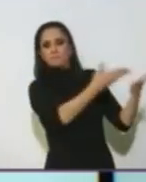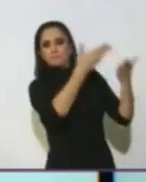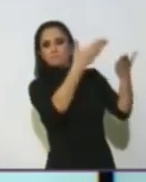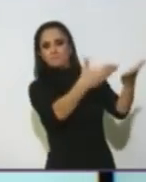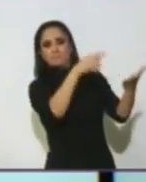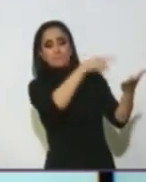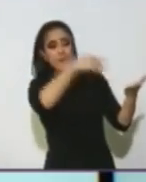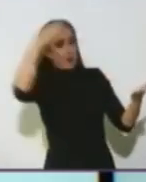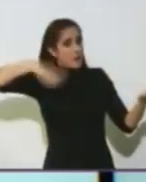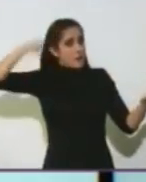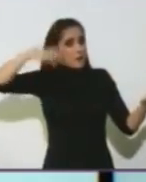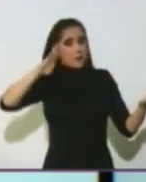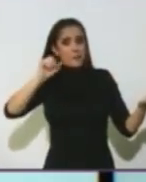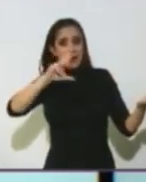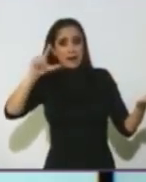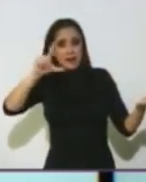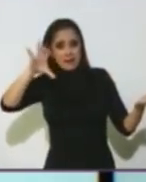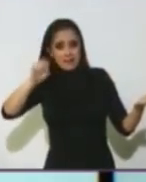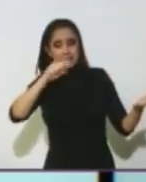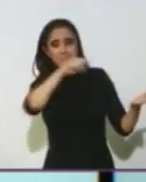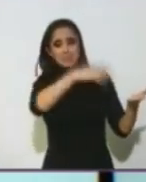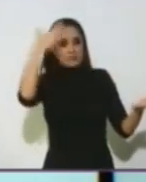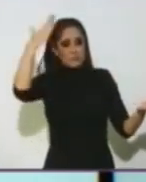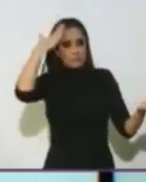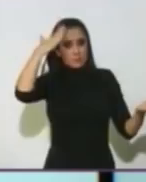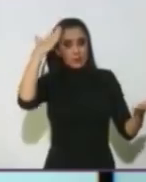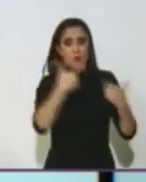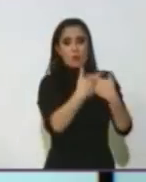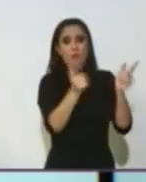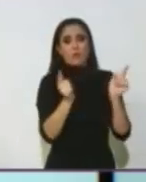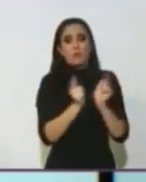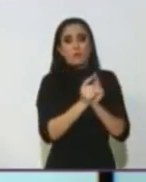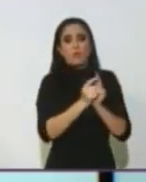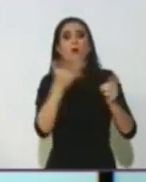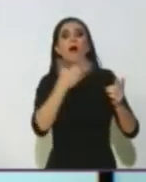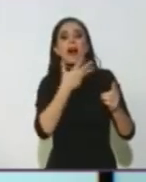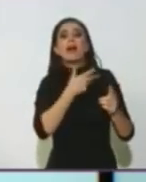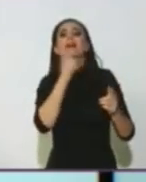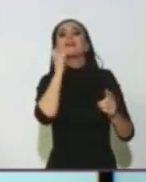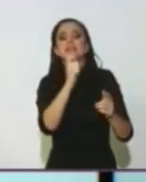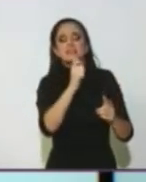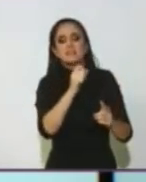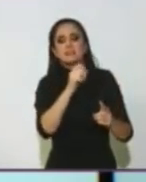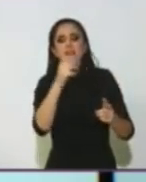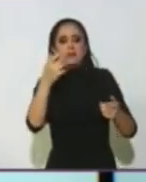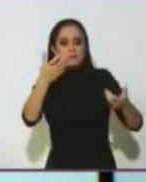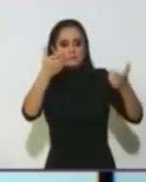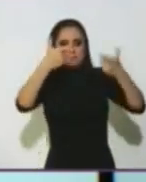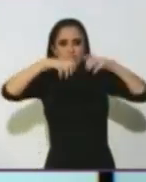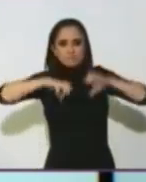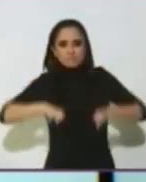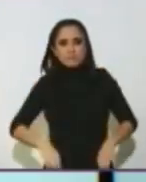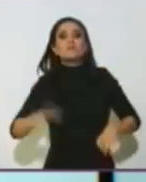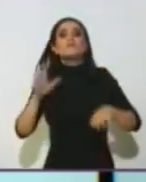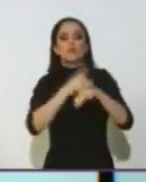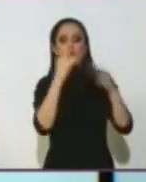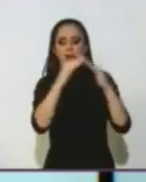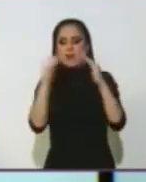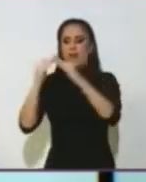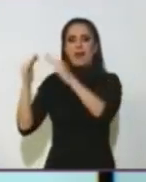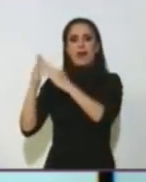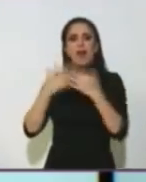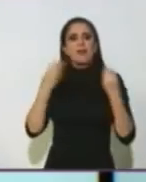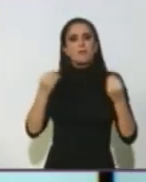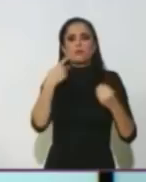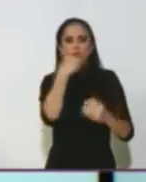alejandra barrales que lidera el cártel inmobiliario que no ha podido explicar por qué tiene una casa en miami